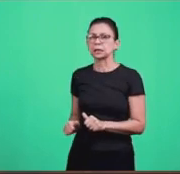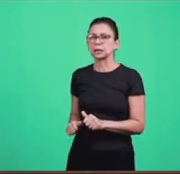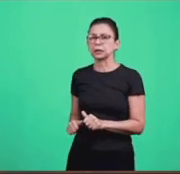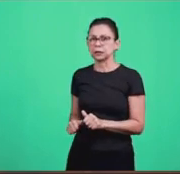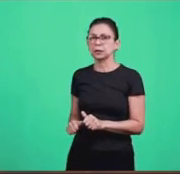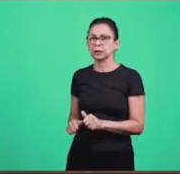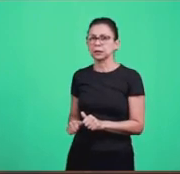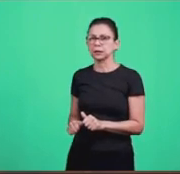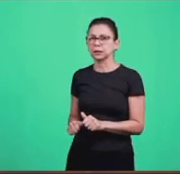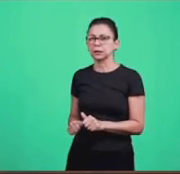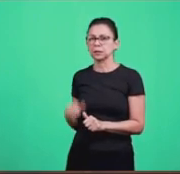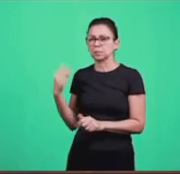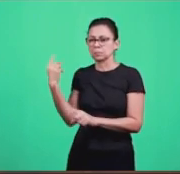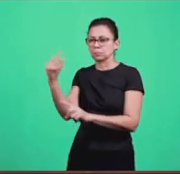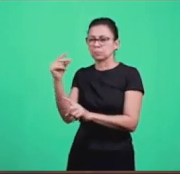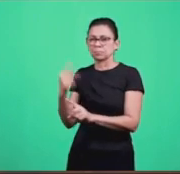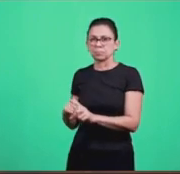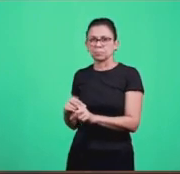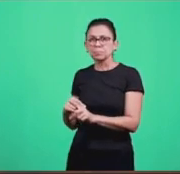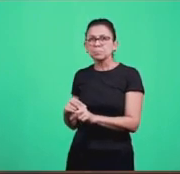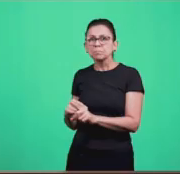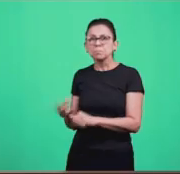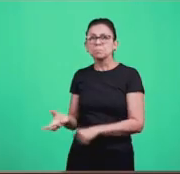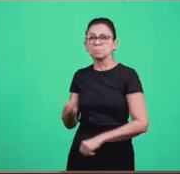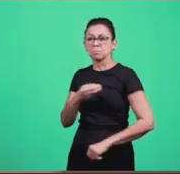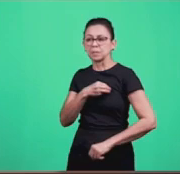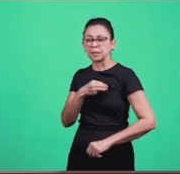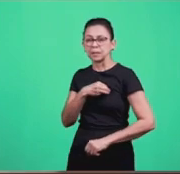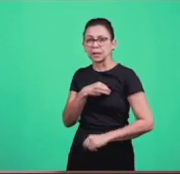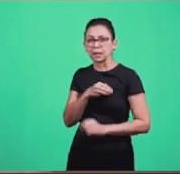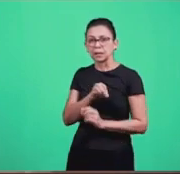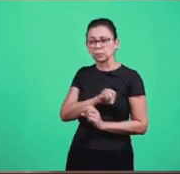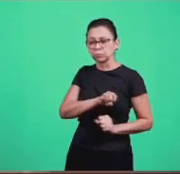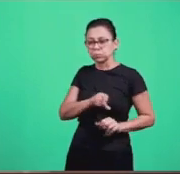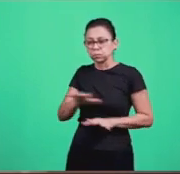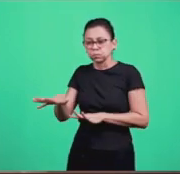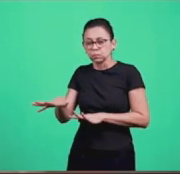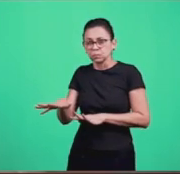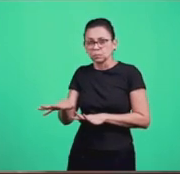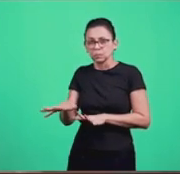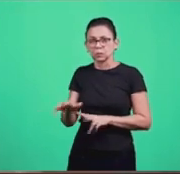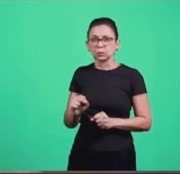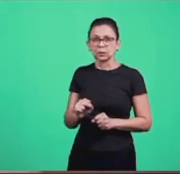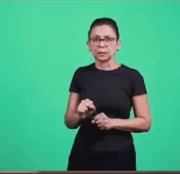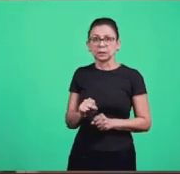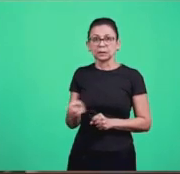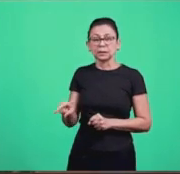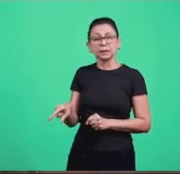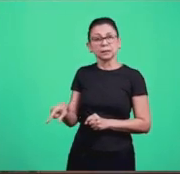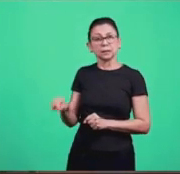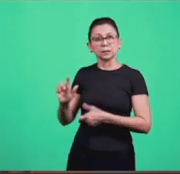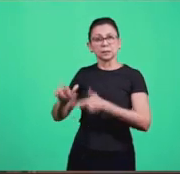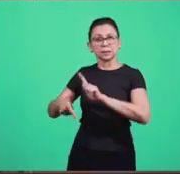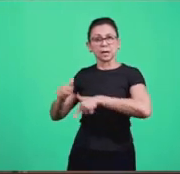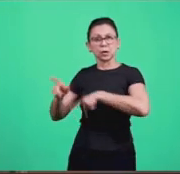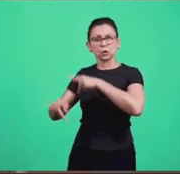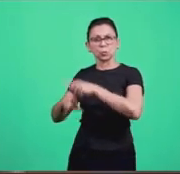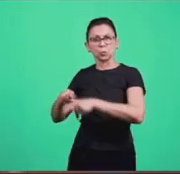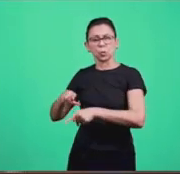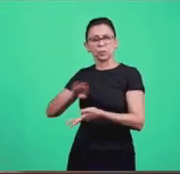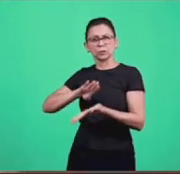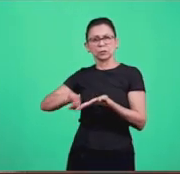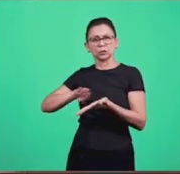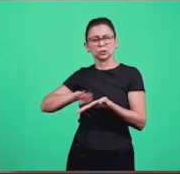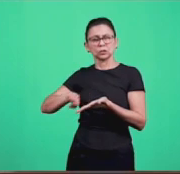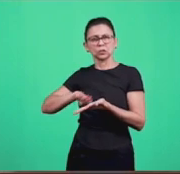la idolatría, la hechicería, trajo para dentro de Israel el pecado y malos hábitos.